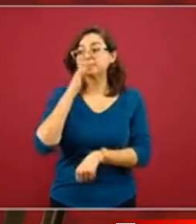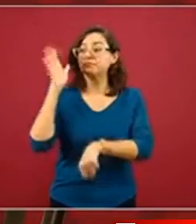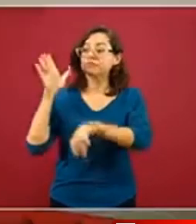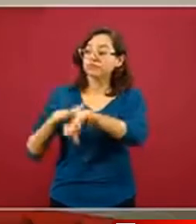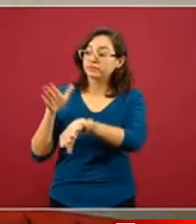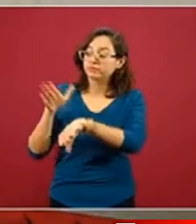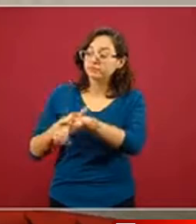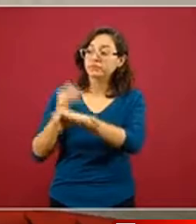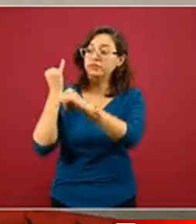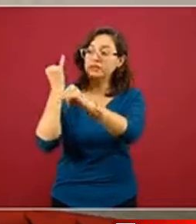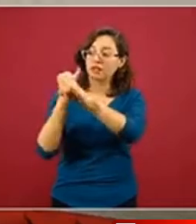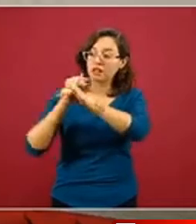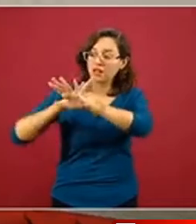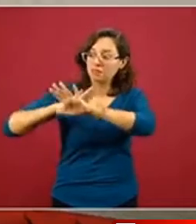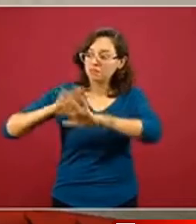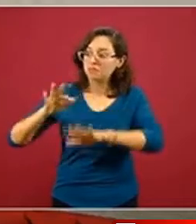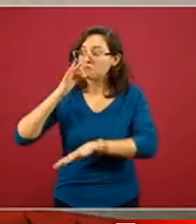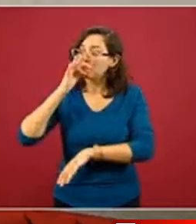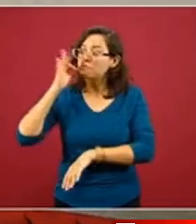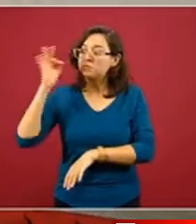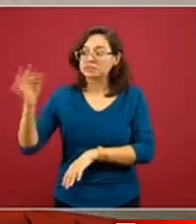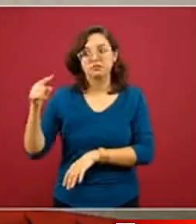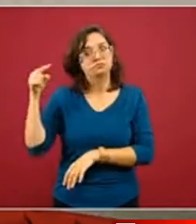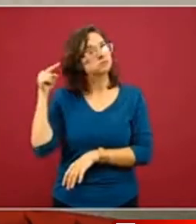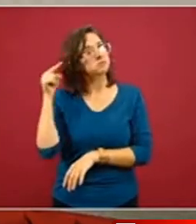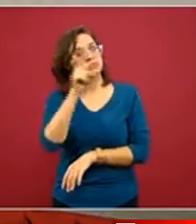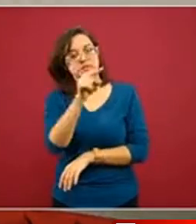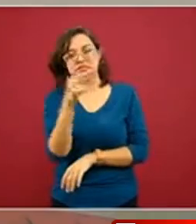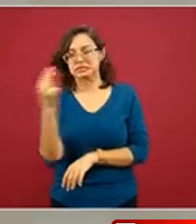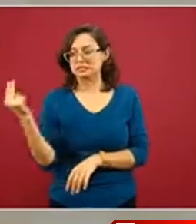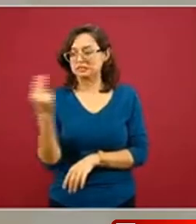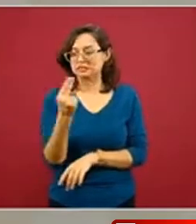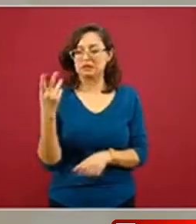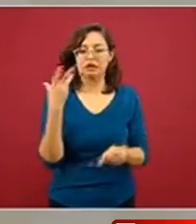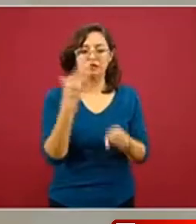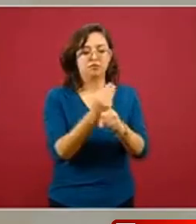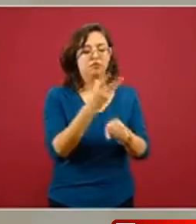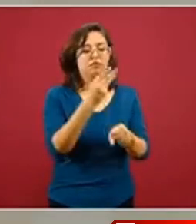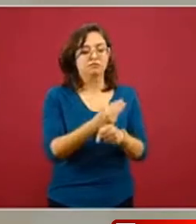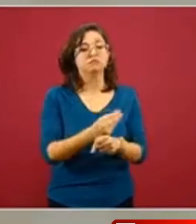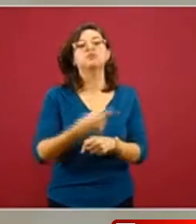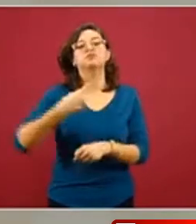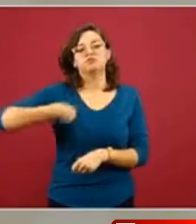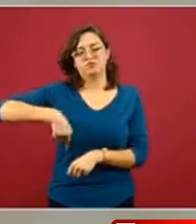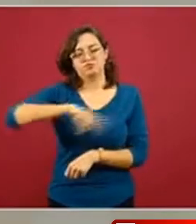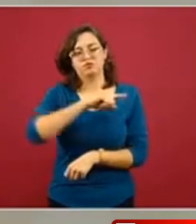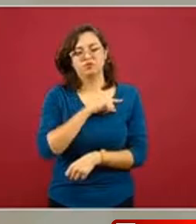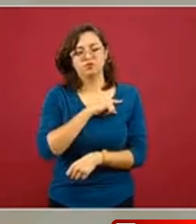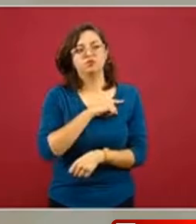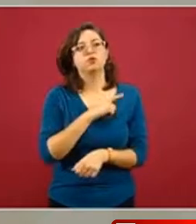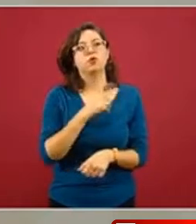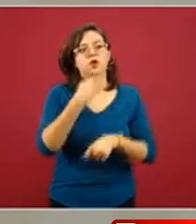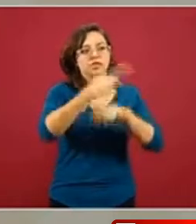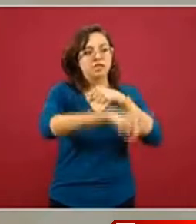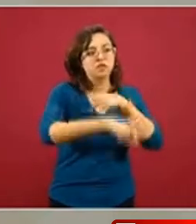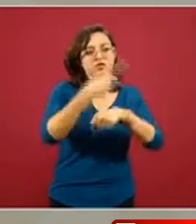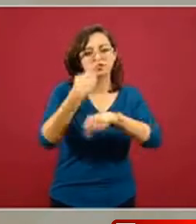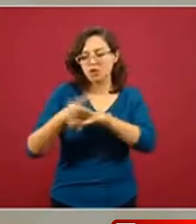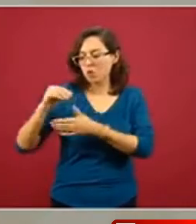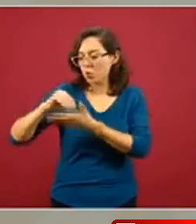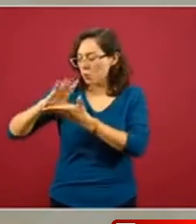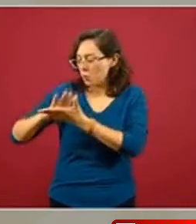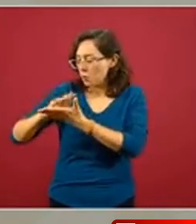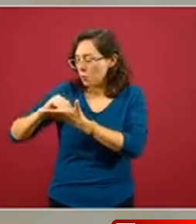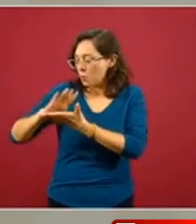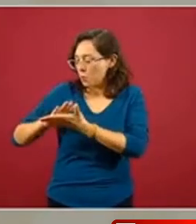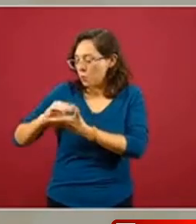plataformas informáticas la dan a conocer. Y es como nosotros nos damos daño. Y dicho sea de paso, el